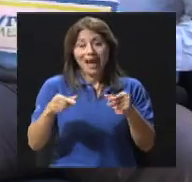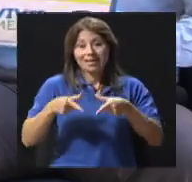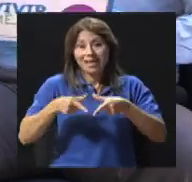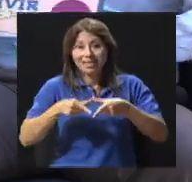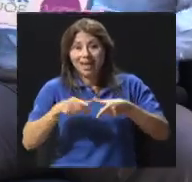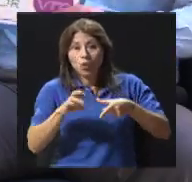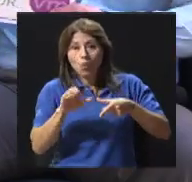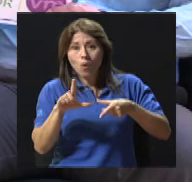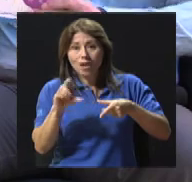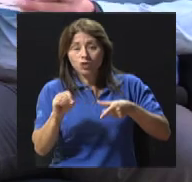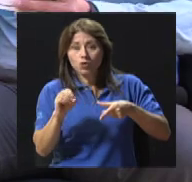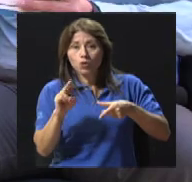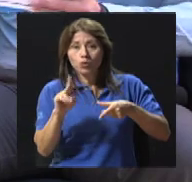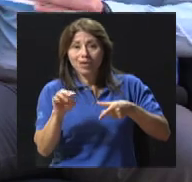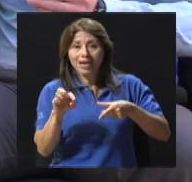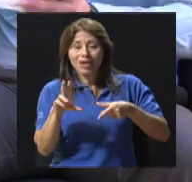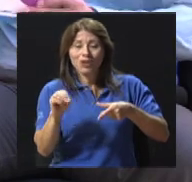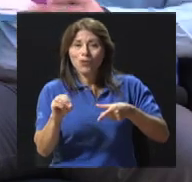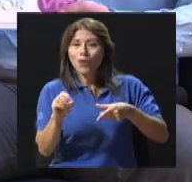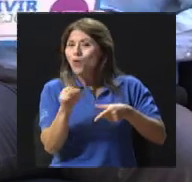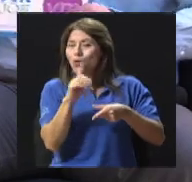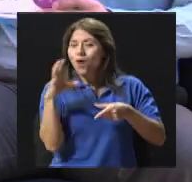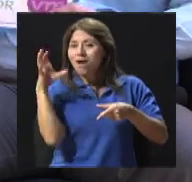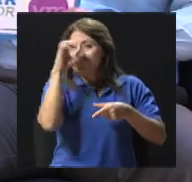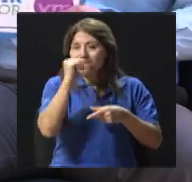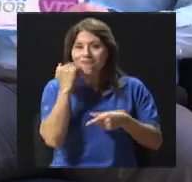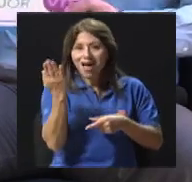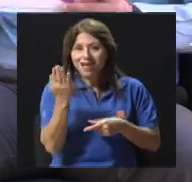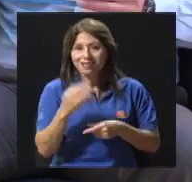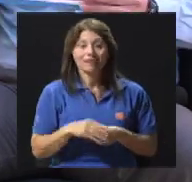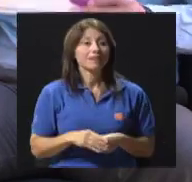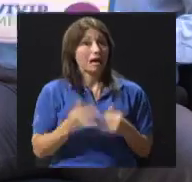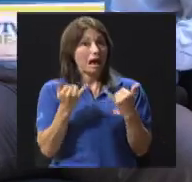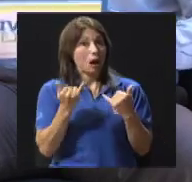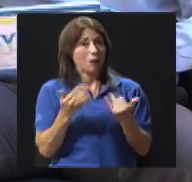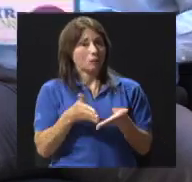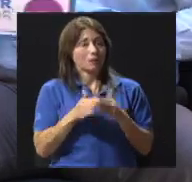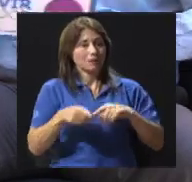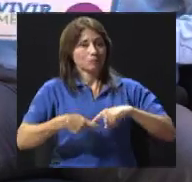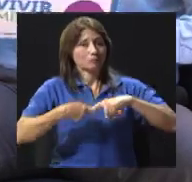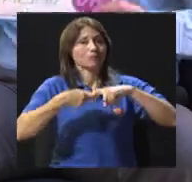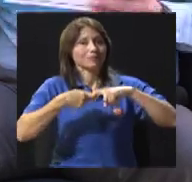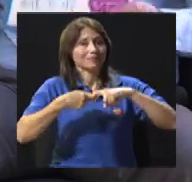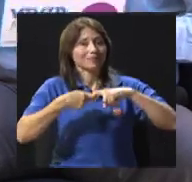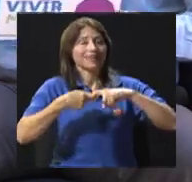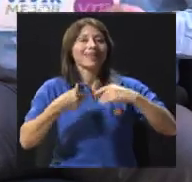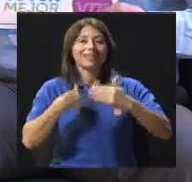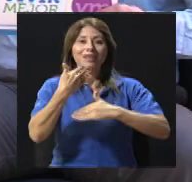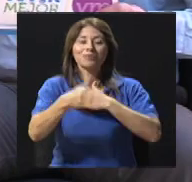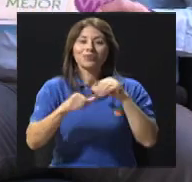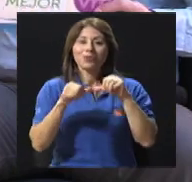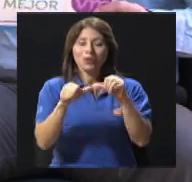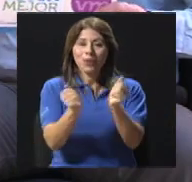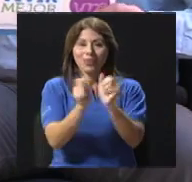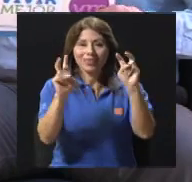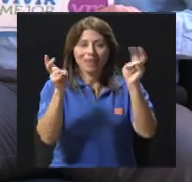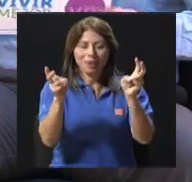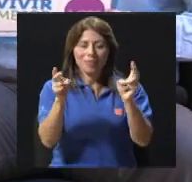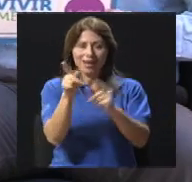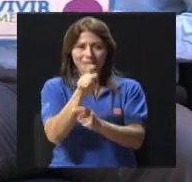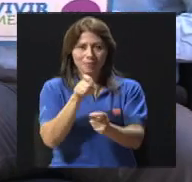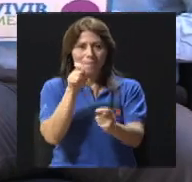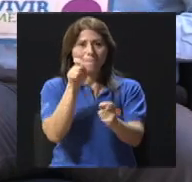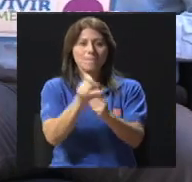doctor, sí le voy a pedir hacer una pausa para ir a un corte, María del Mar. Perfecto. Y regresar con ese tema que es